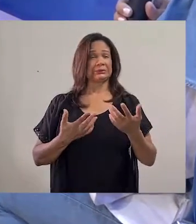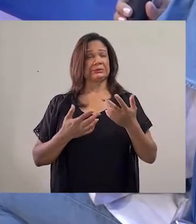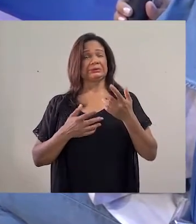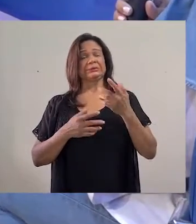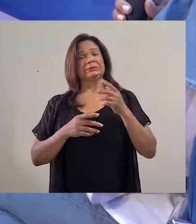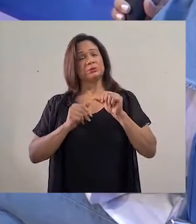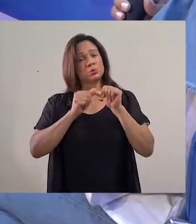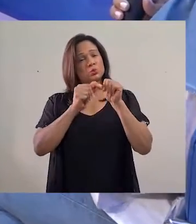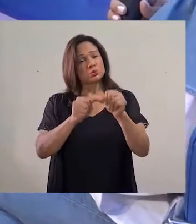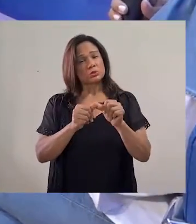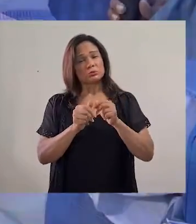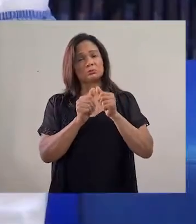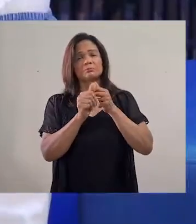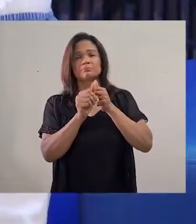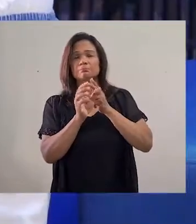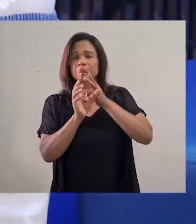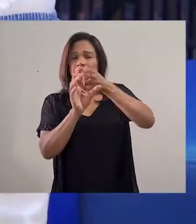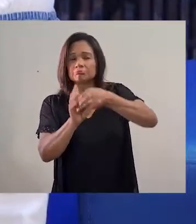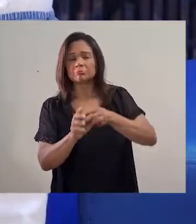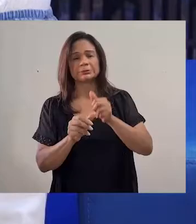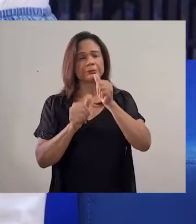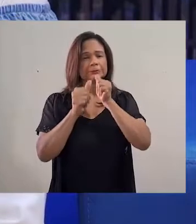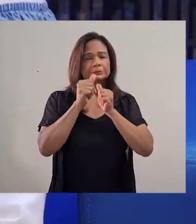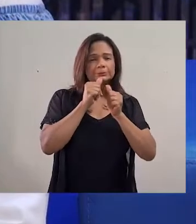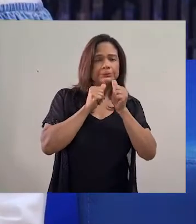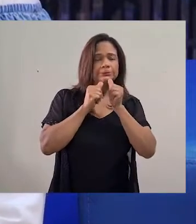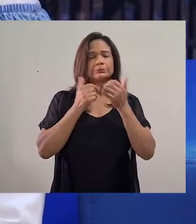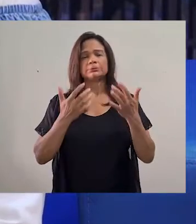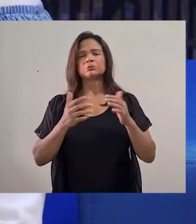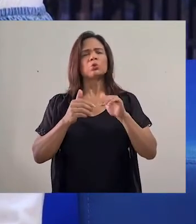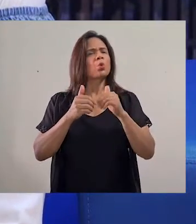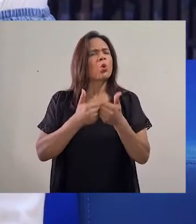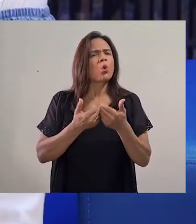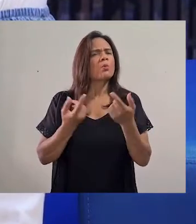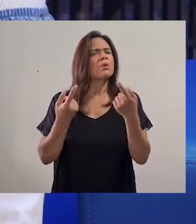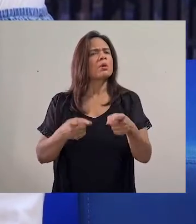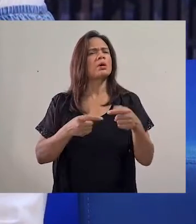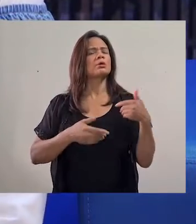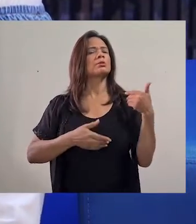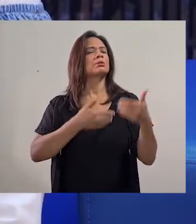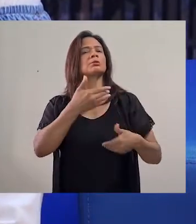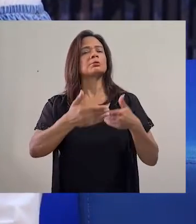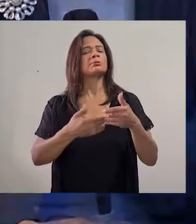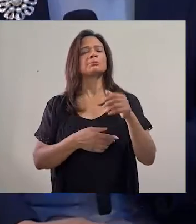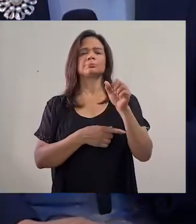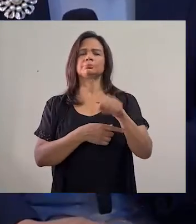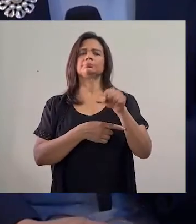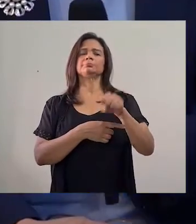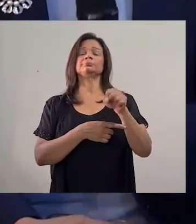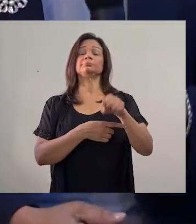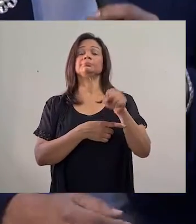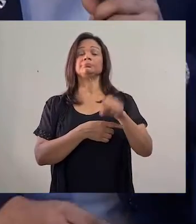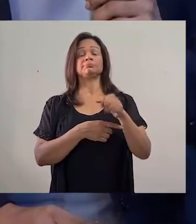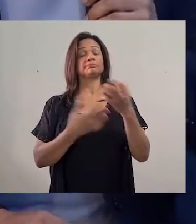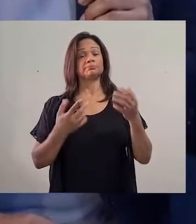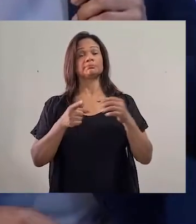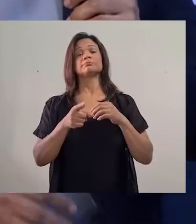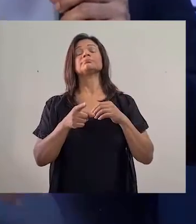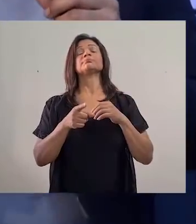el reto de mantenerse en el sistema educativo. ¿Cómo ha sido para ustedes lidiar con todo el proceso?